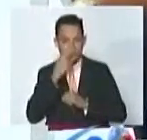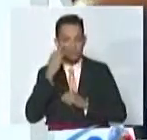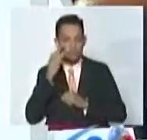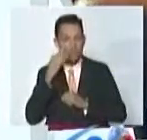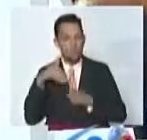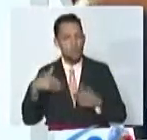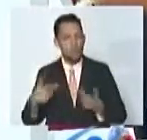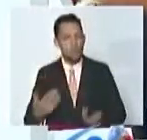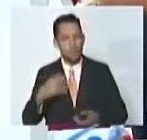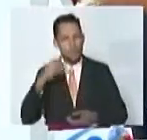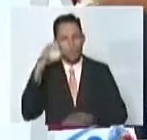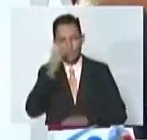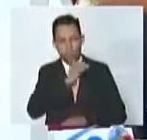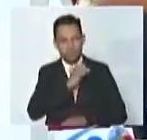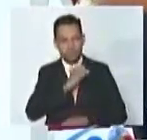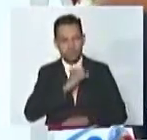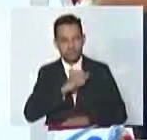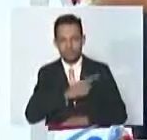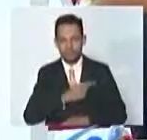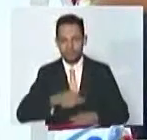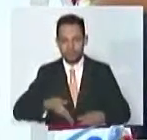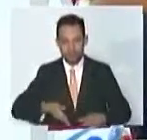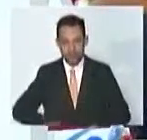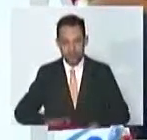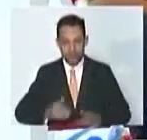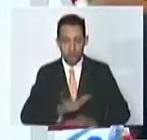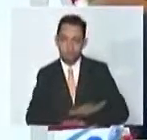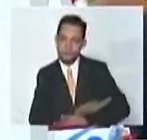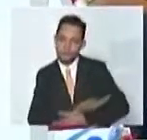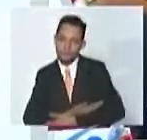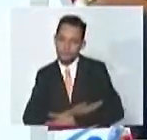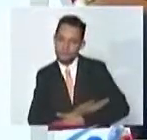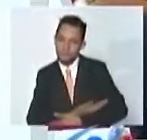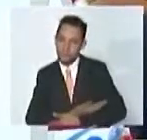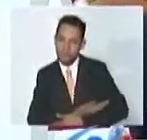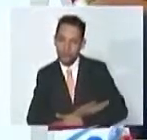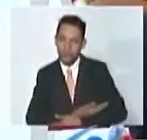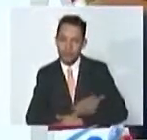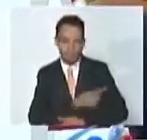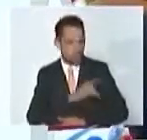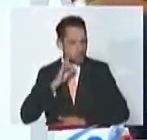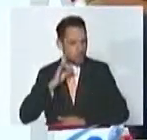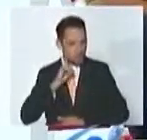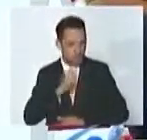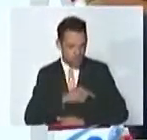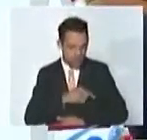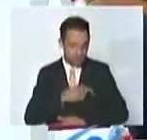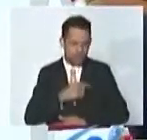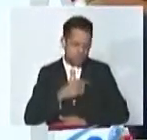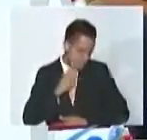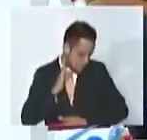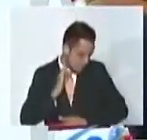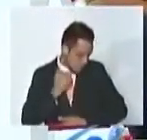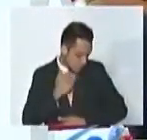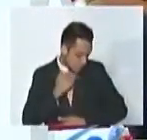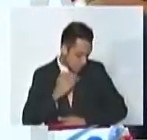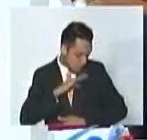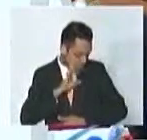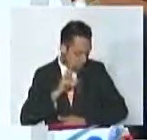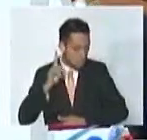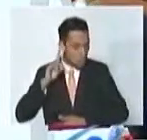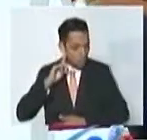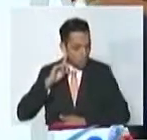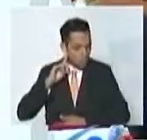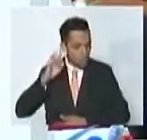está estrenando bebé y tantas personas que tienen bebé ahora dicen, ¿y si será que está escuchando bien? ¿Y por los dos